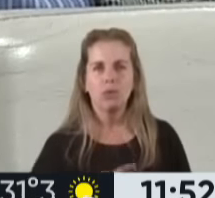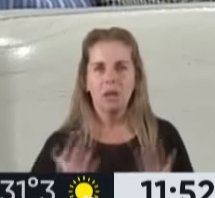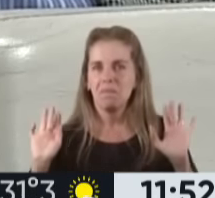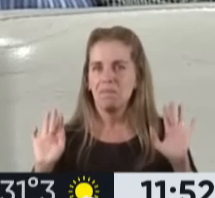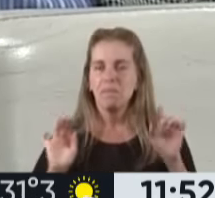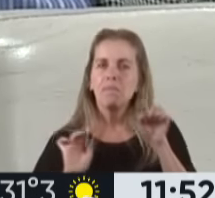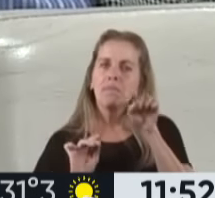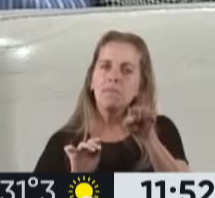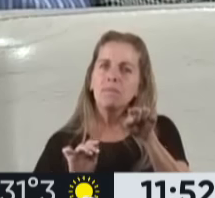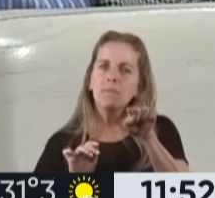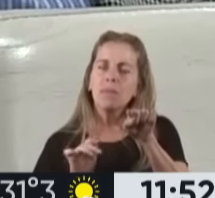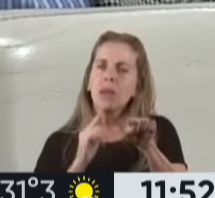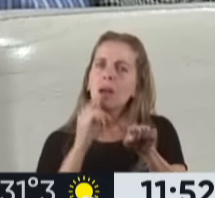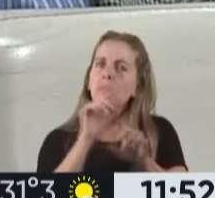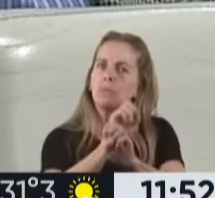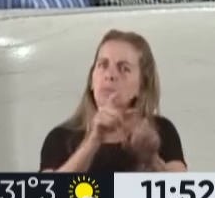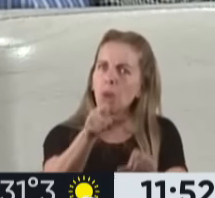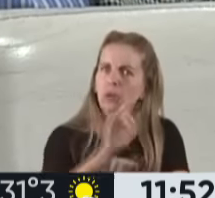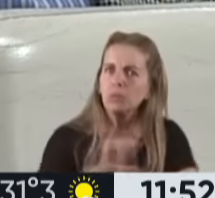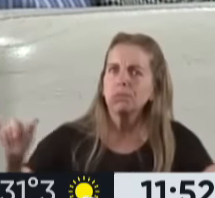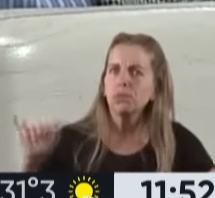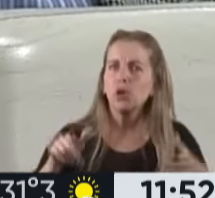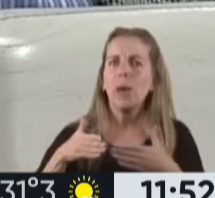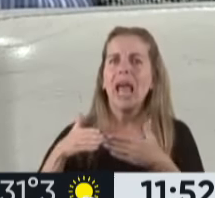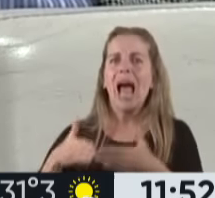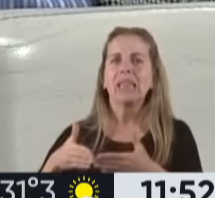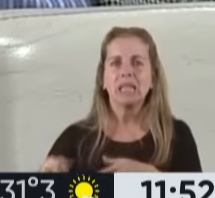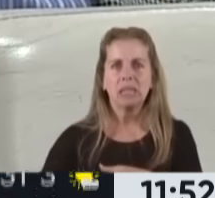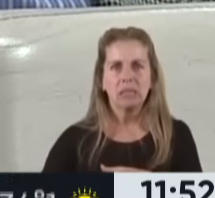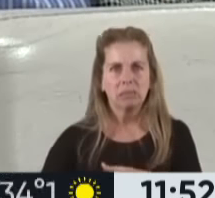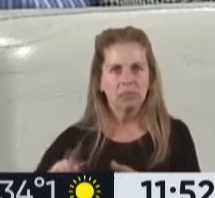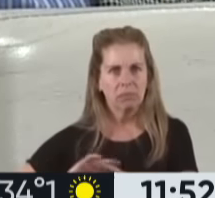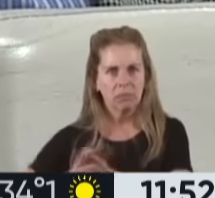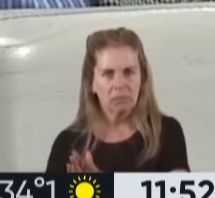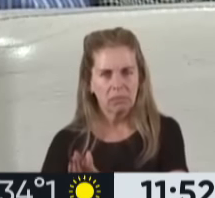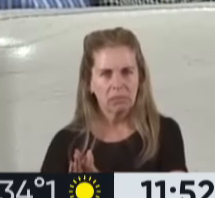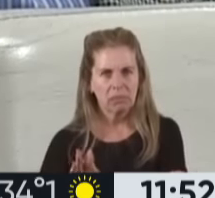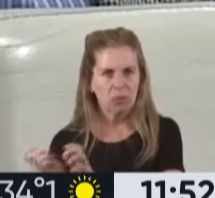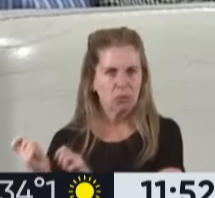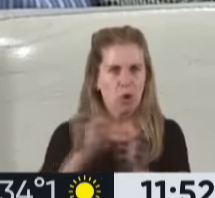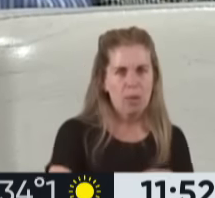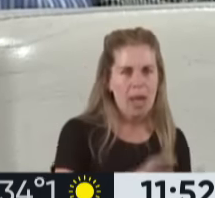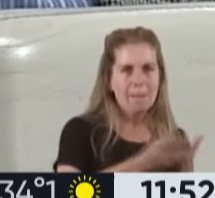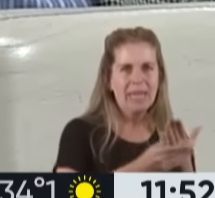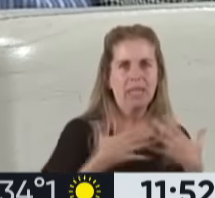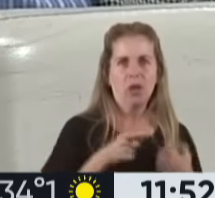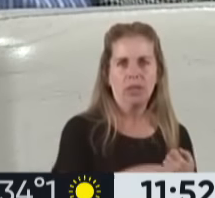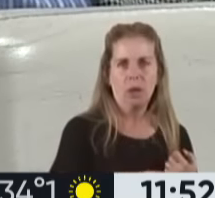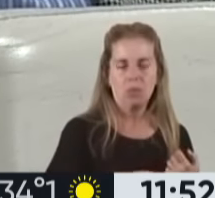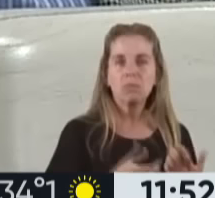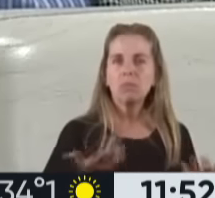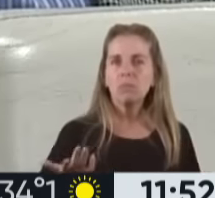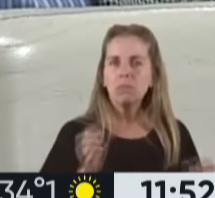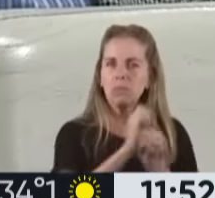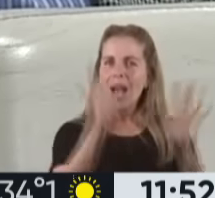Con respecto a lo que anunciaste del ANDIS, que deja de tener funciones y pasa al área del Ministerio de Salud. ¿Qué es lo que va